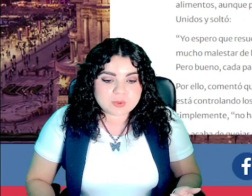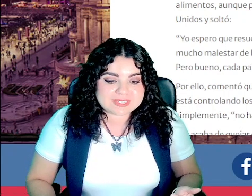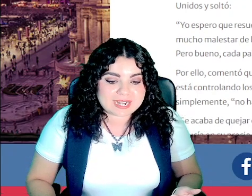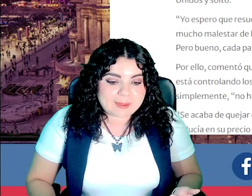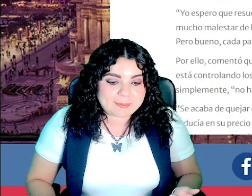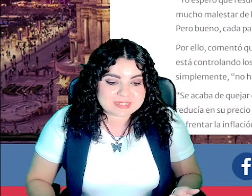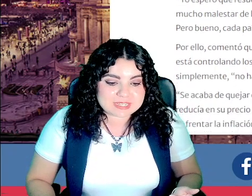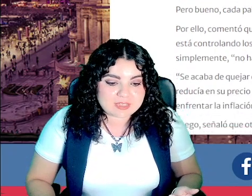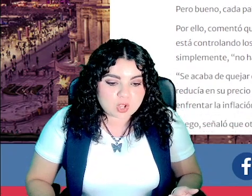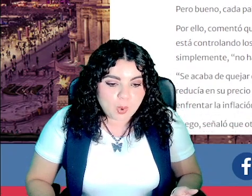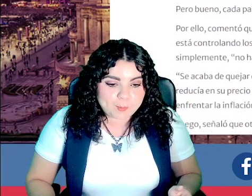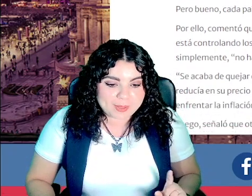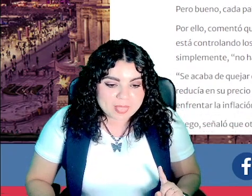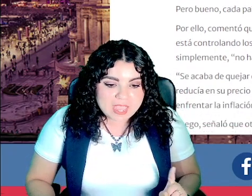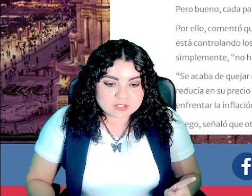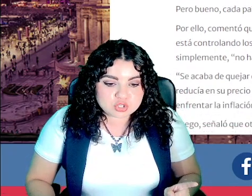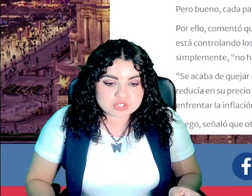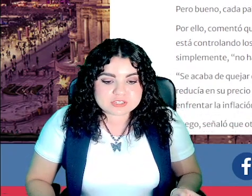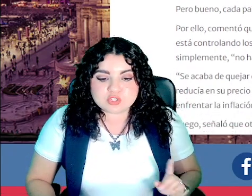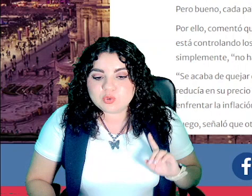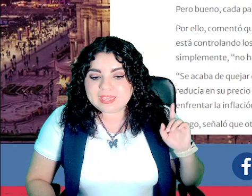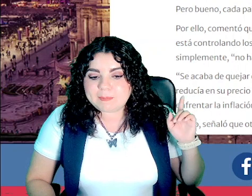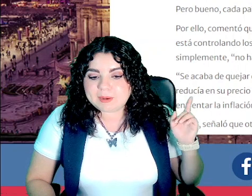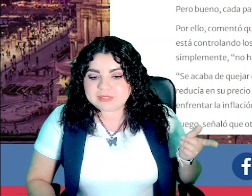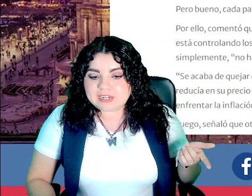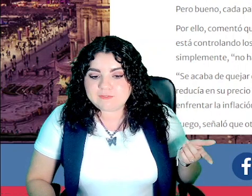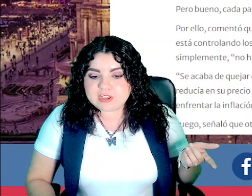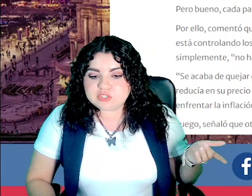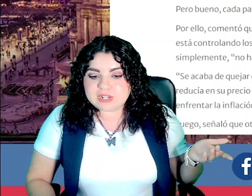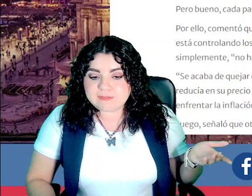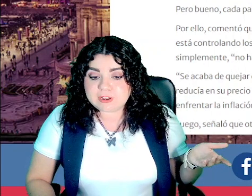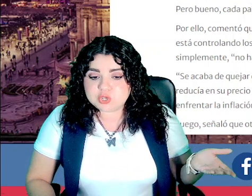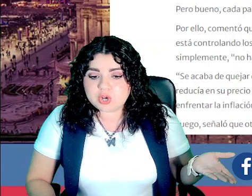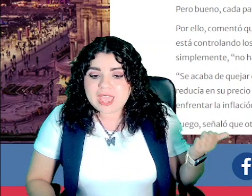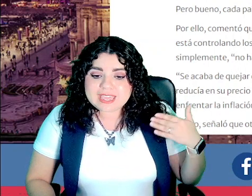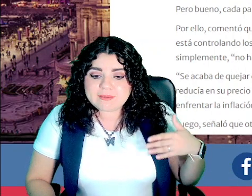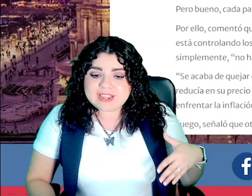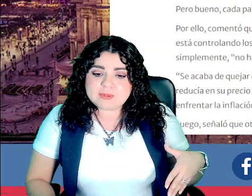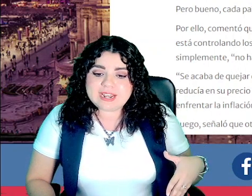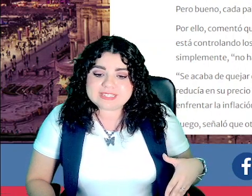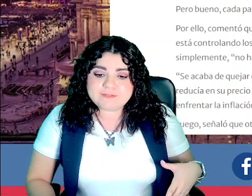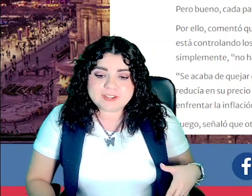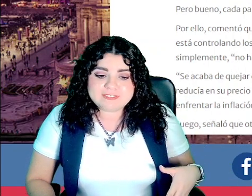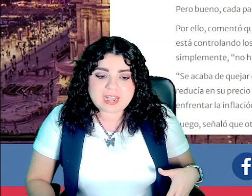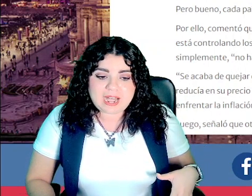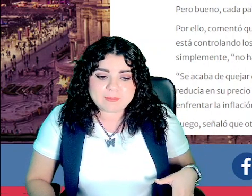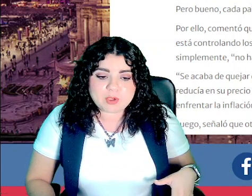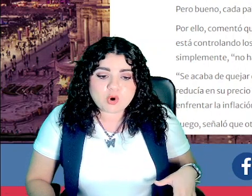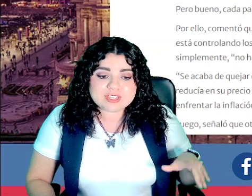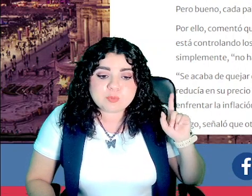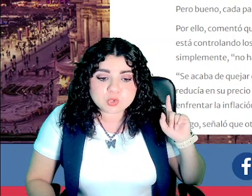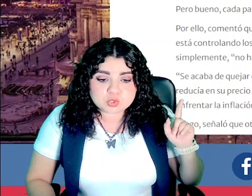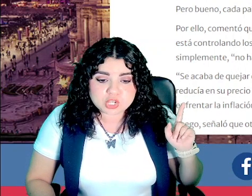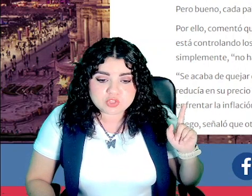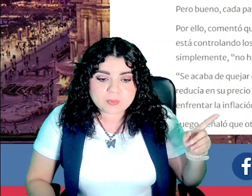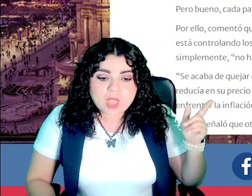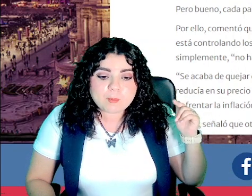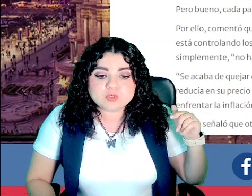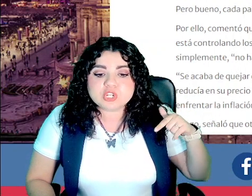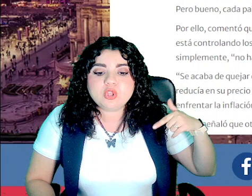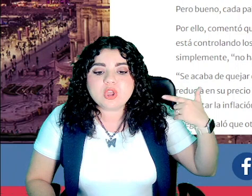reduce nuestra capacidad de compra. Entonces, no hay que permitir la inflación y hay varias maneras de enfrentarla. La mejor es